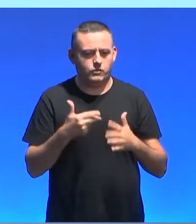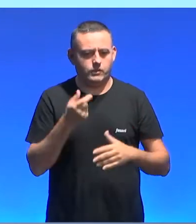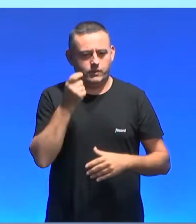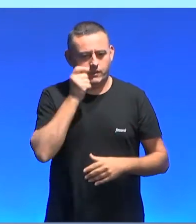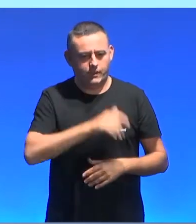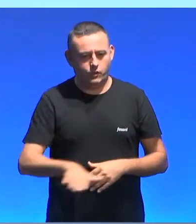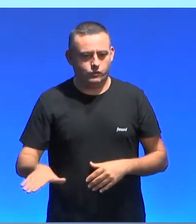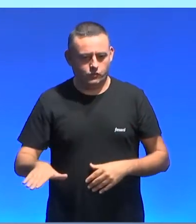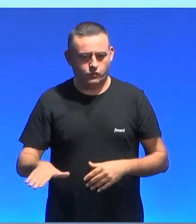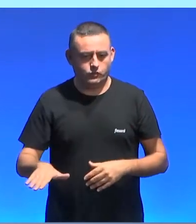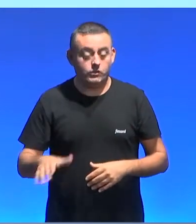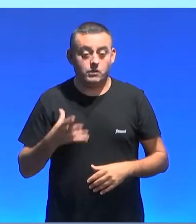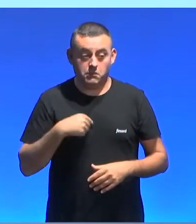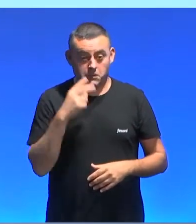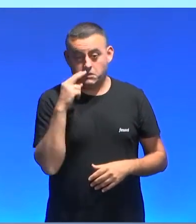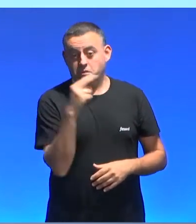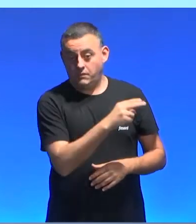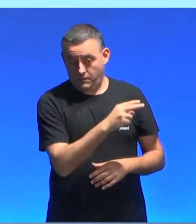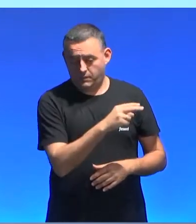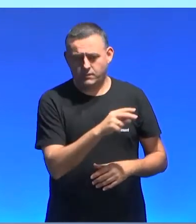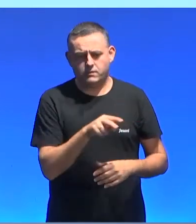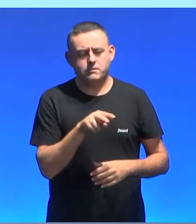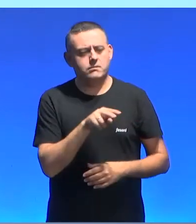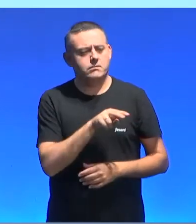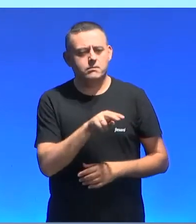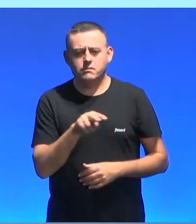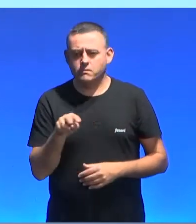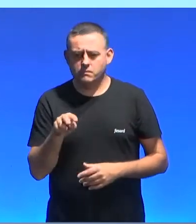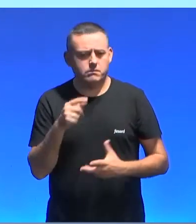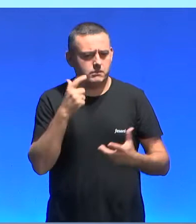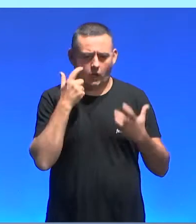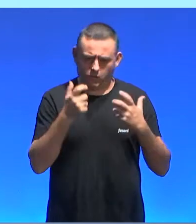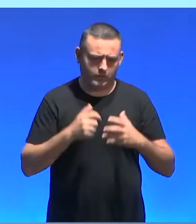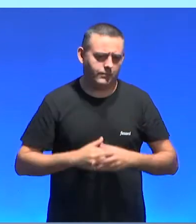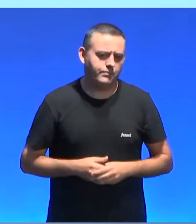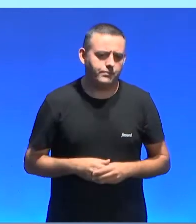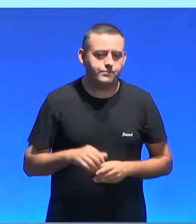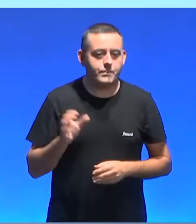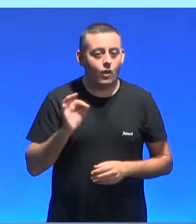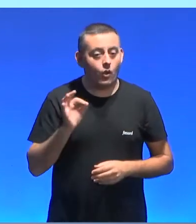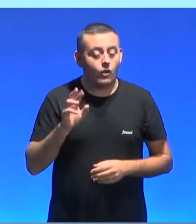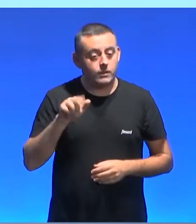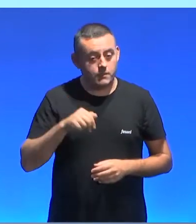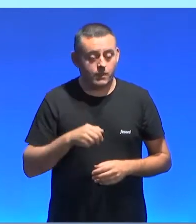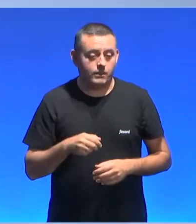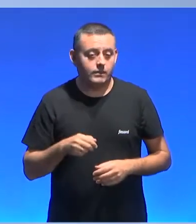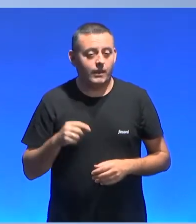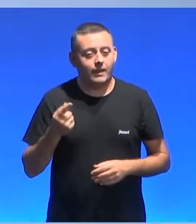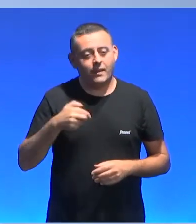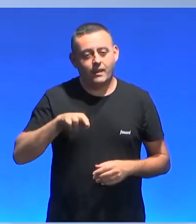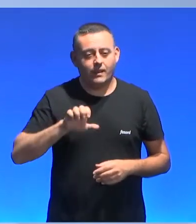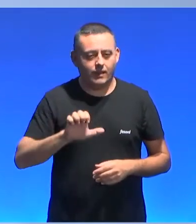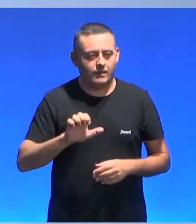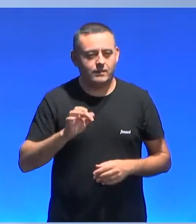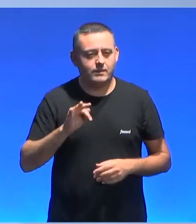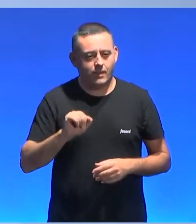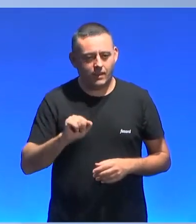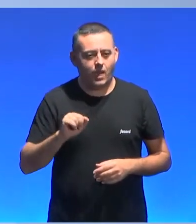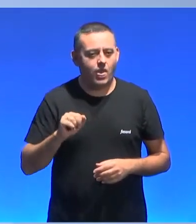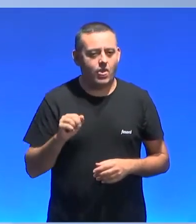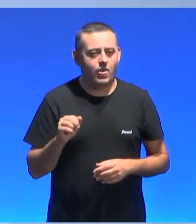Es suficiente escuchar a esta profeta moderna, que es Greta Thunberg, cuando nos